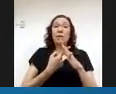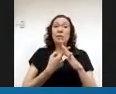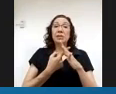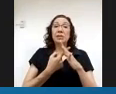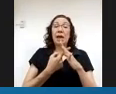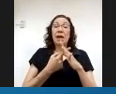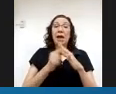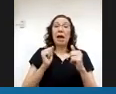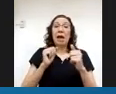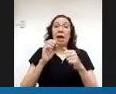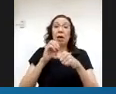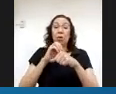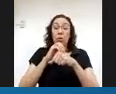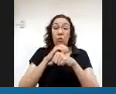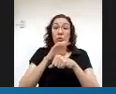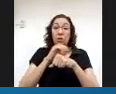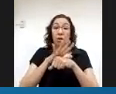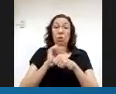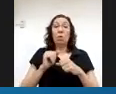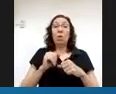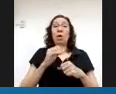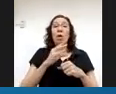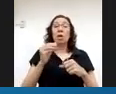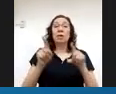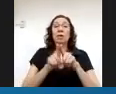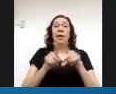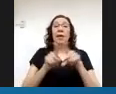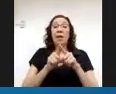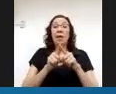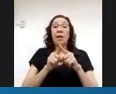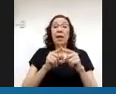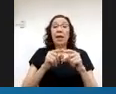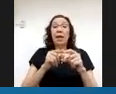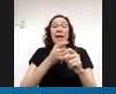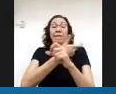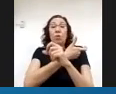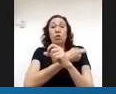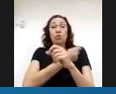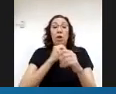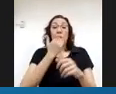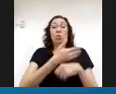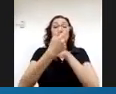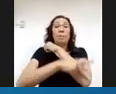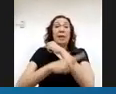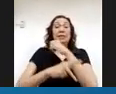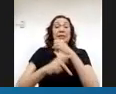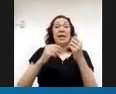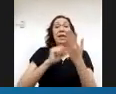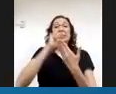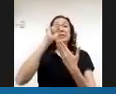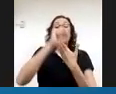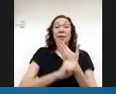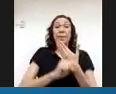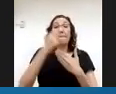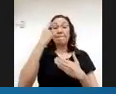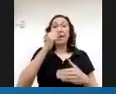la recomendación como tal y la implementación en nuestro país en el mes de septiembre, es